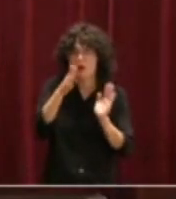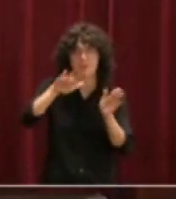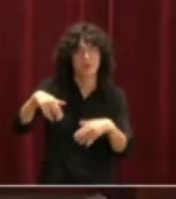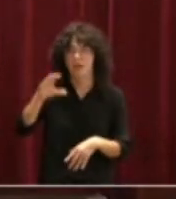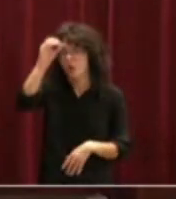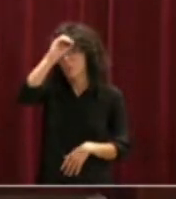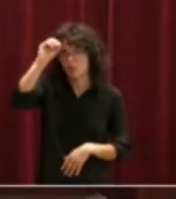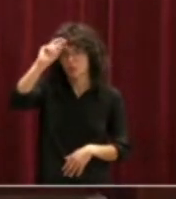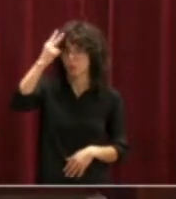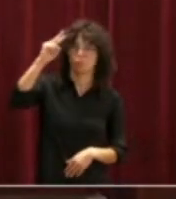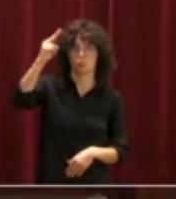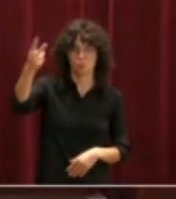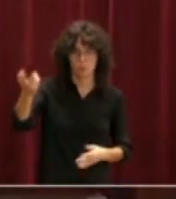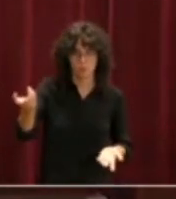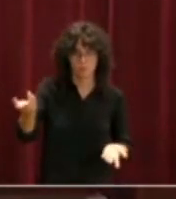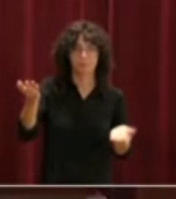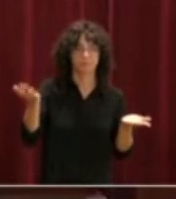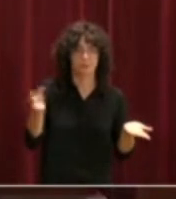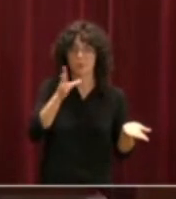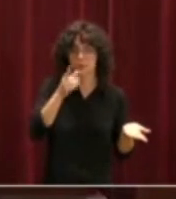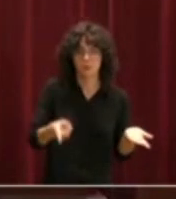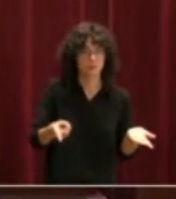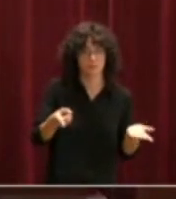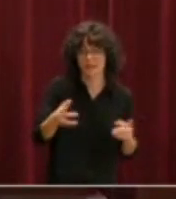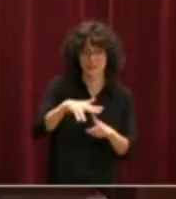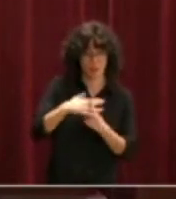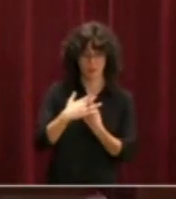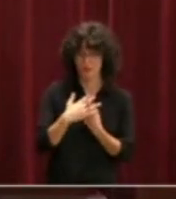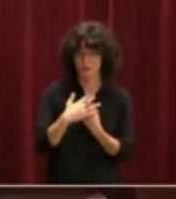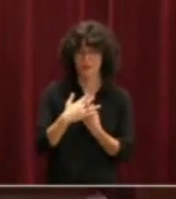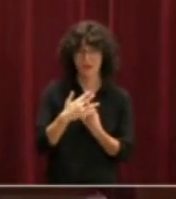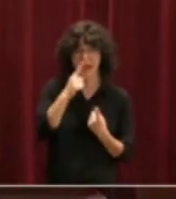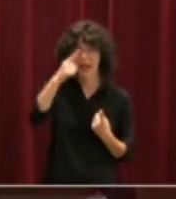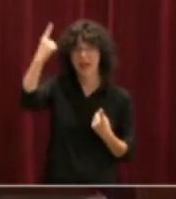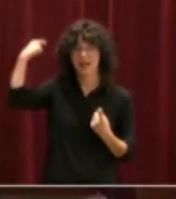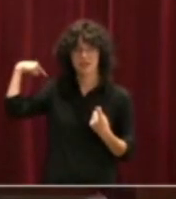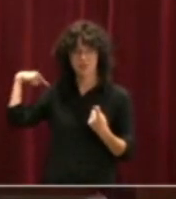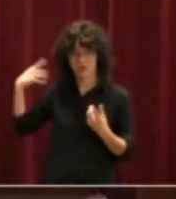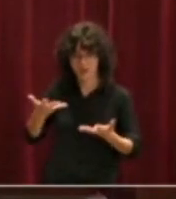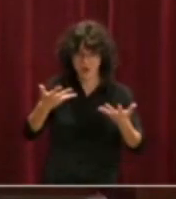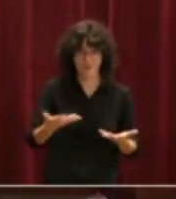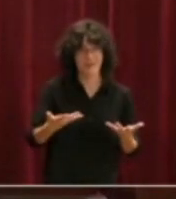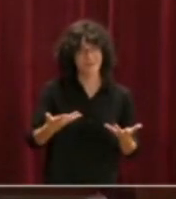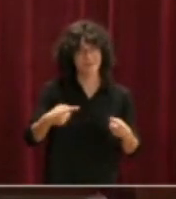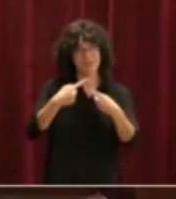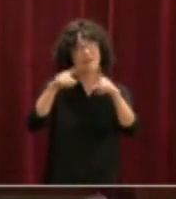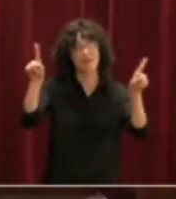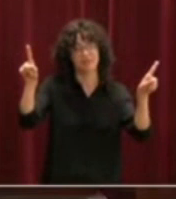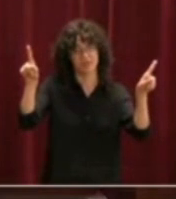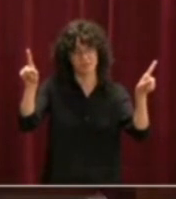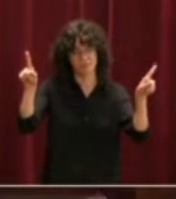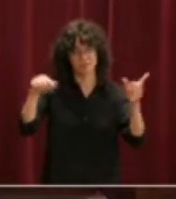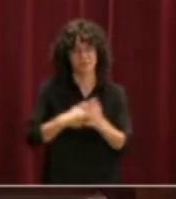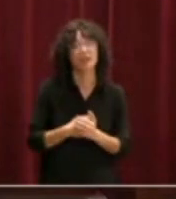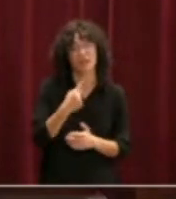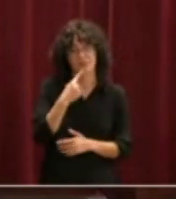señor Acosta la situación no es la misma Ahora que era entonces y le voy a decir no no y